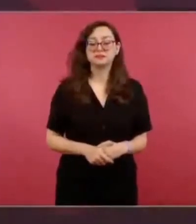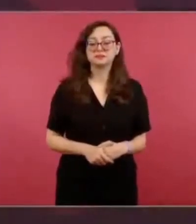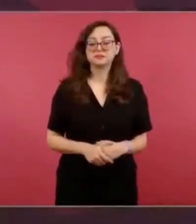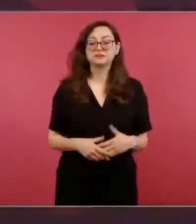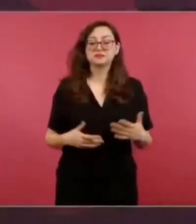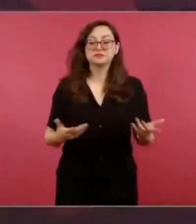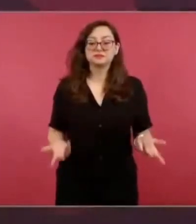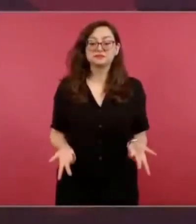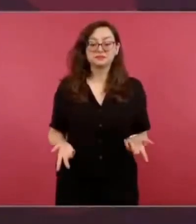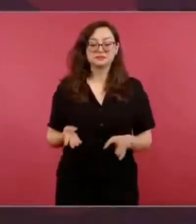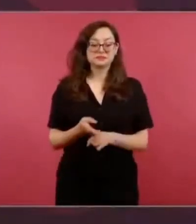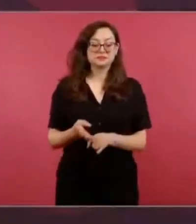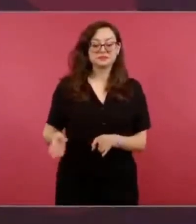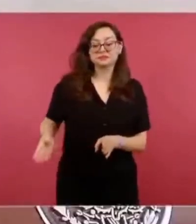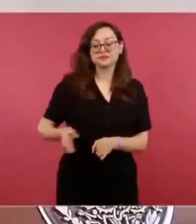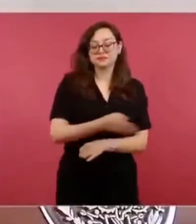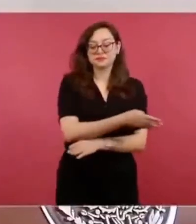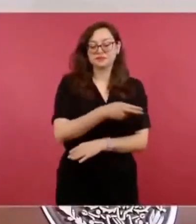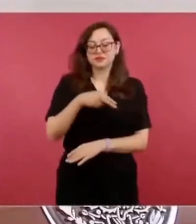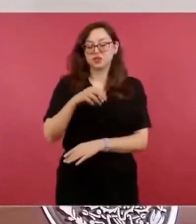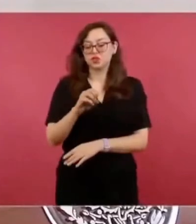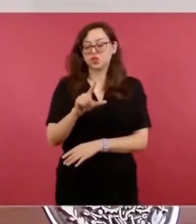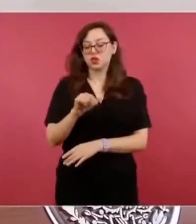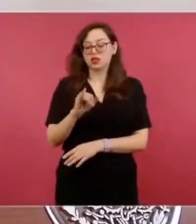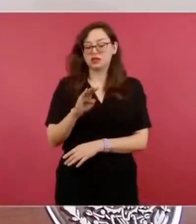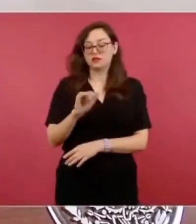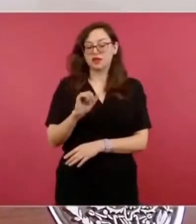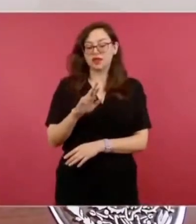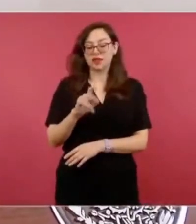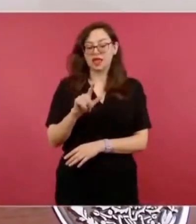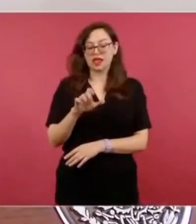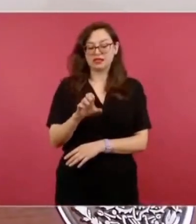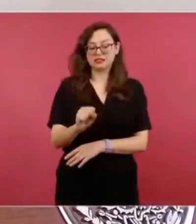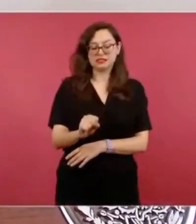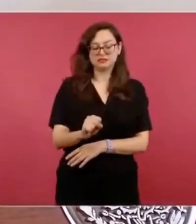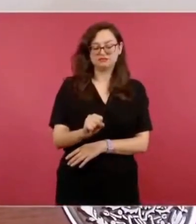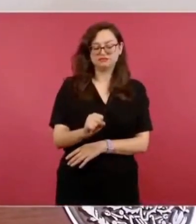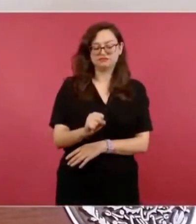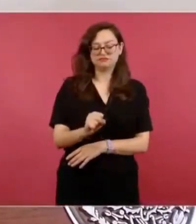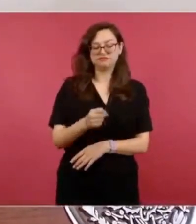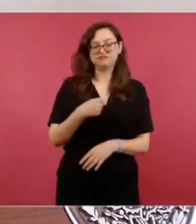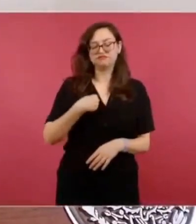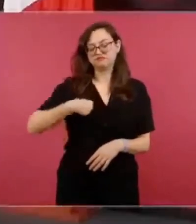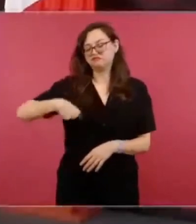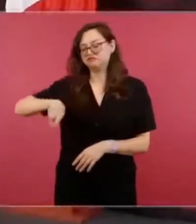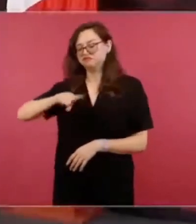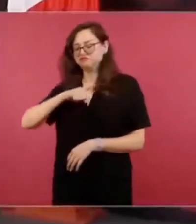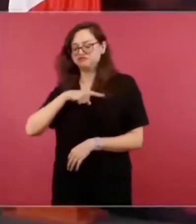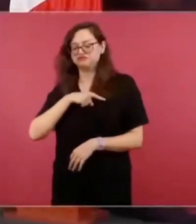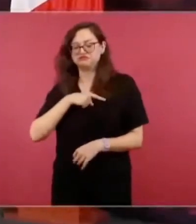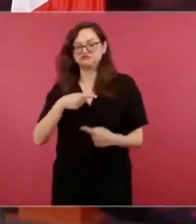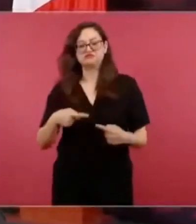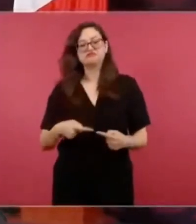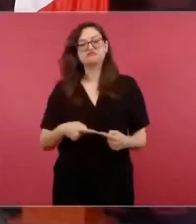neoliberales o neoporfiristas es que nosotros